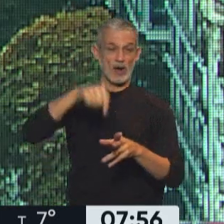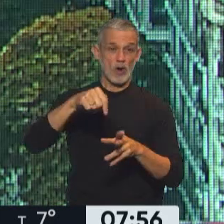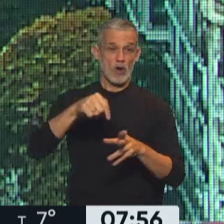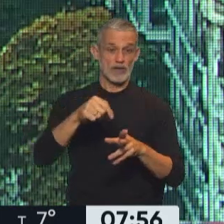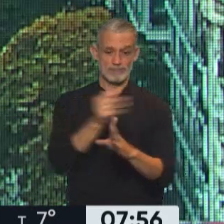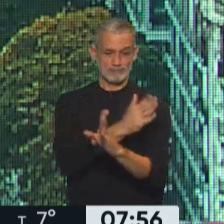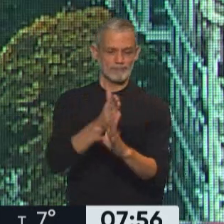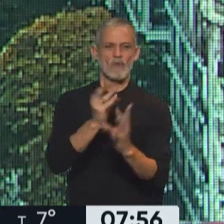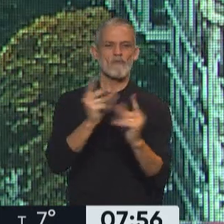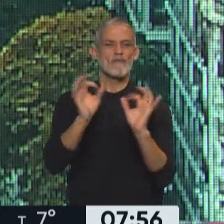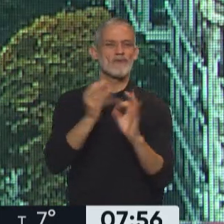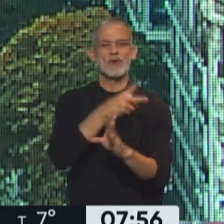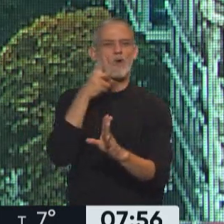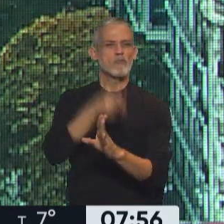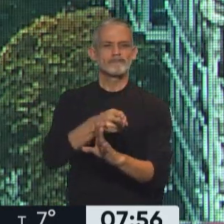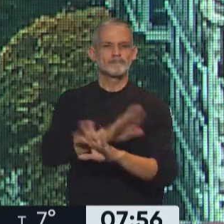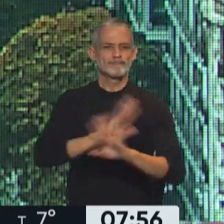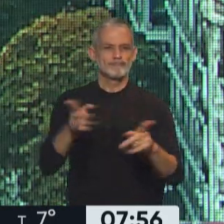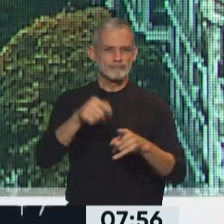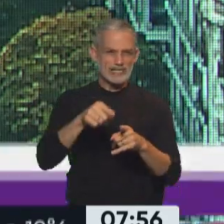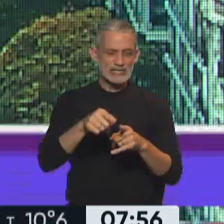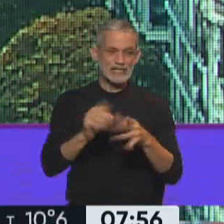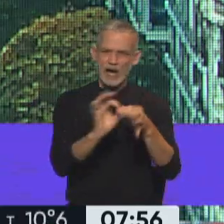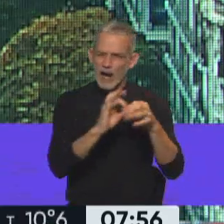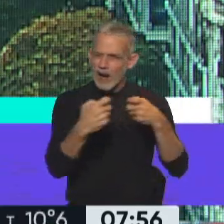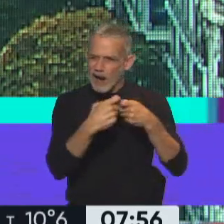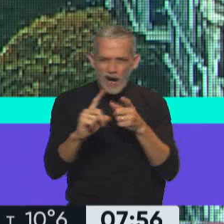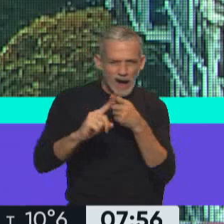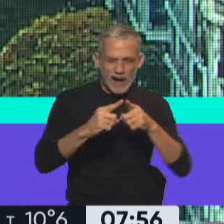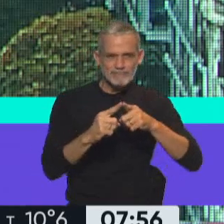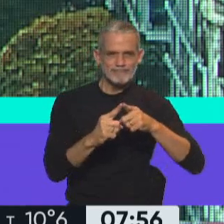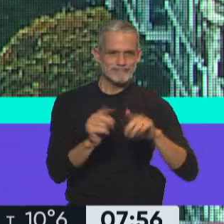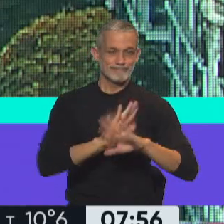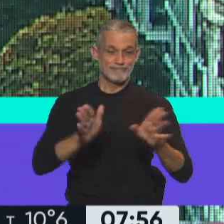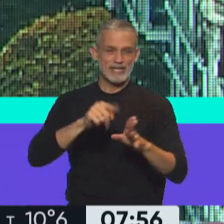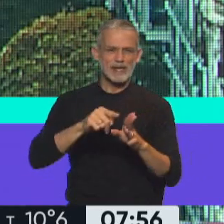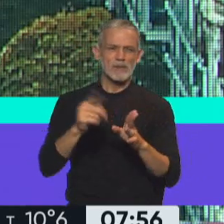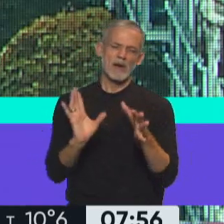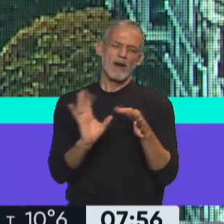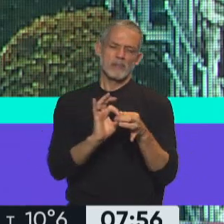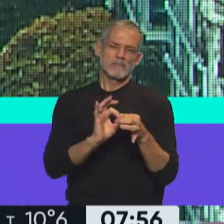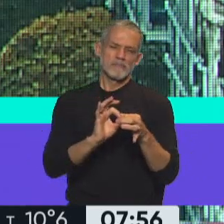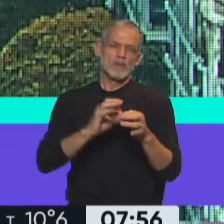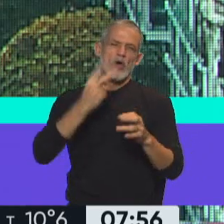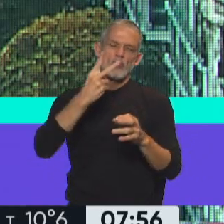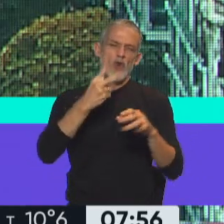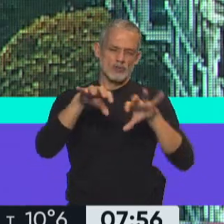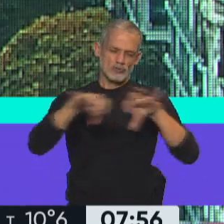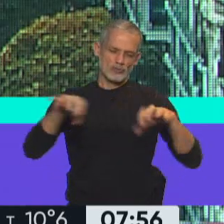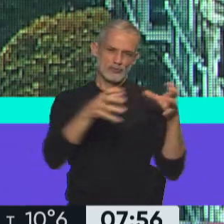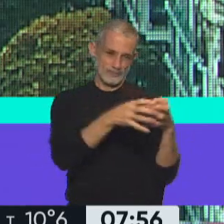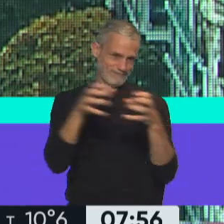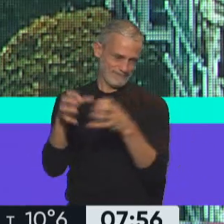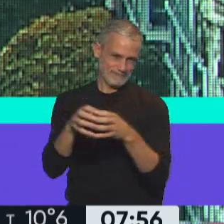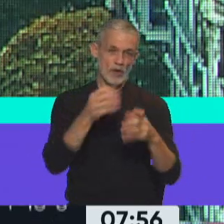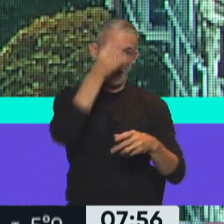0 hora era el plazo que vencía precisamente sabemos que estamos ante el lineamientos generales dos coaliciones la